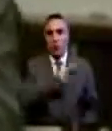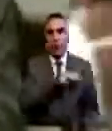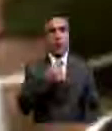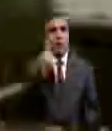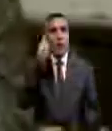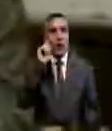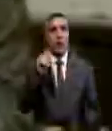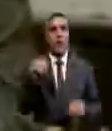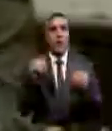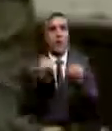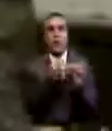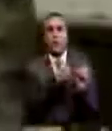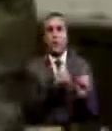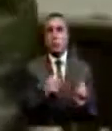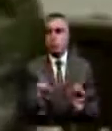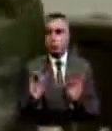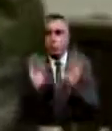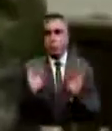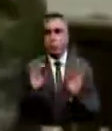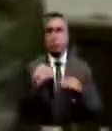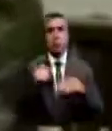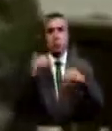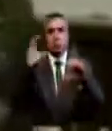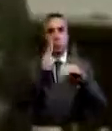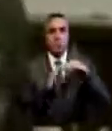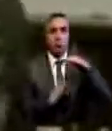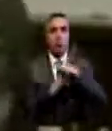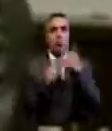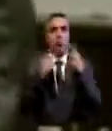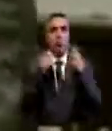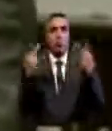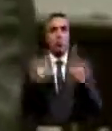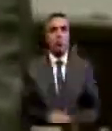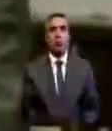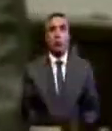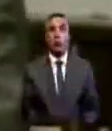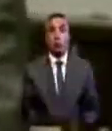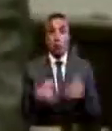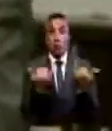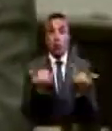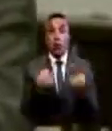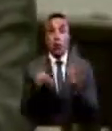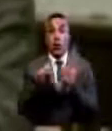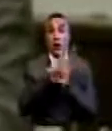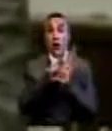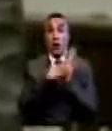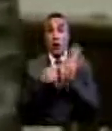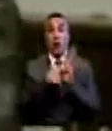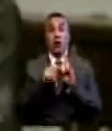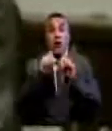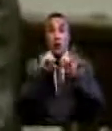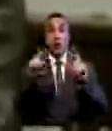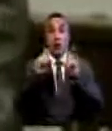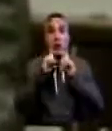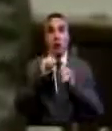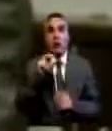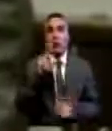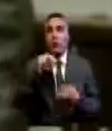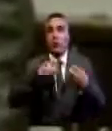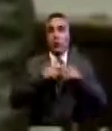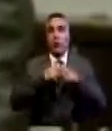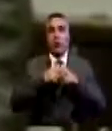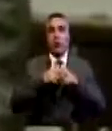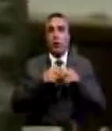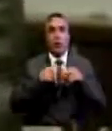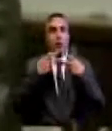para restablecer el orden y mantener la paz pública. Hoy día, con esta ley, la protesta no va a ser un problema